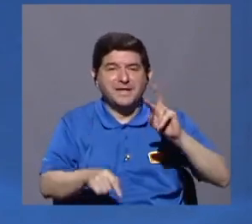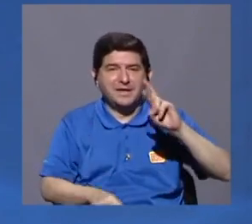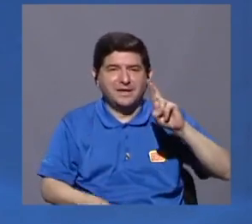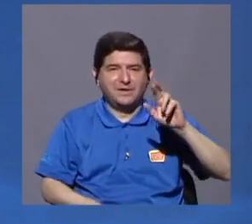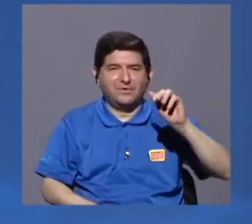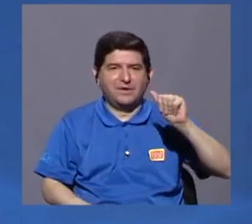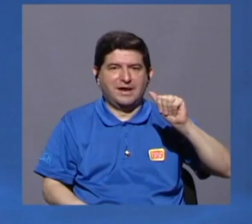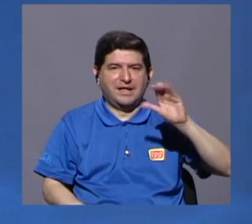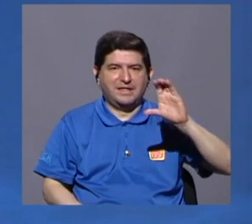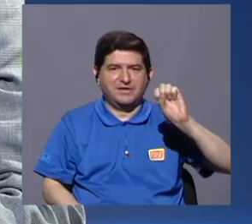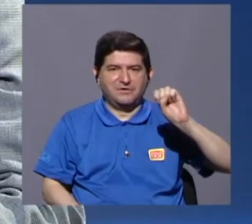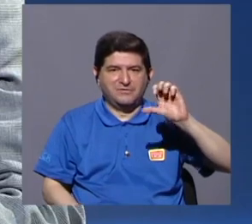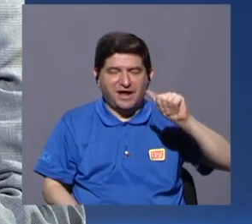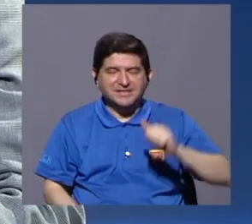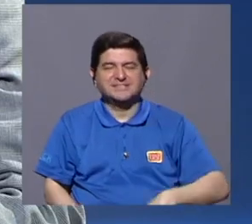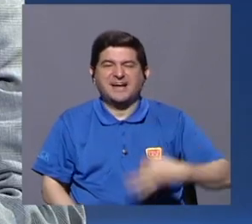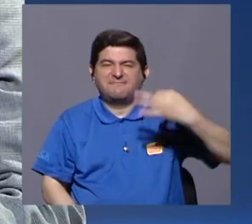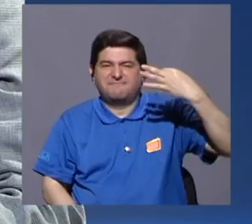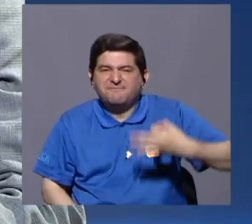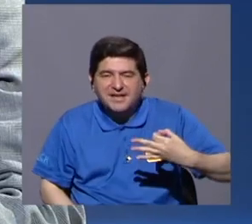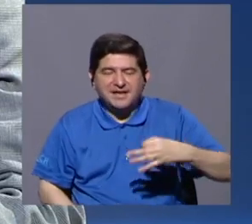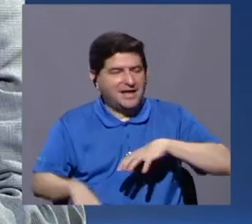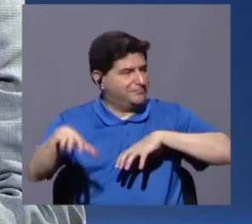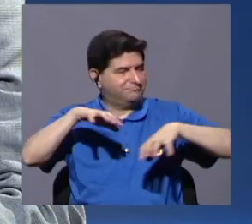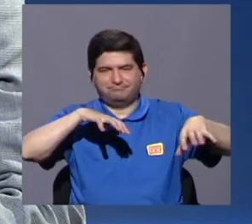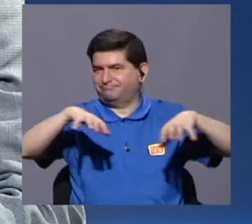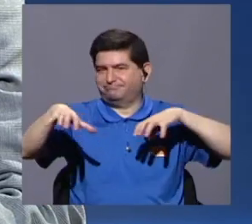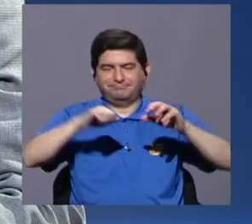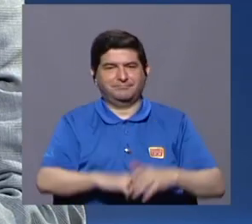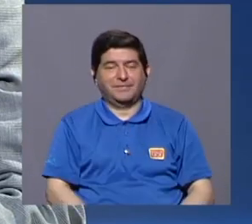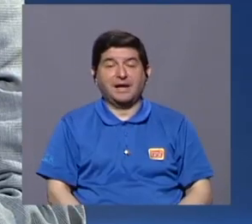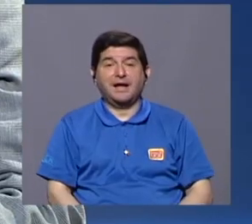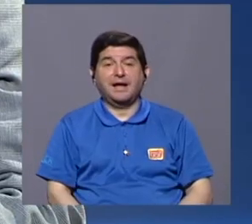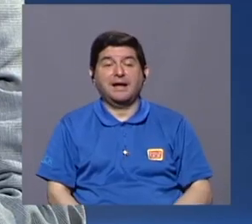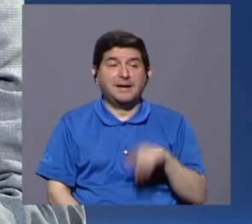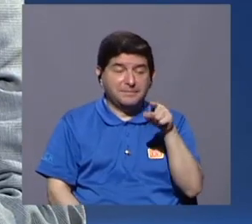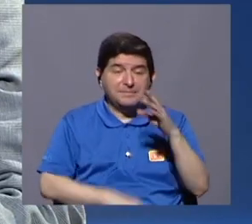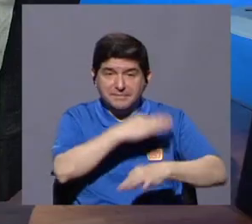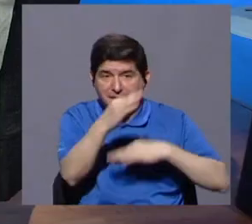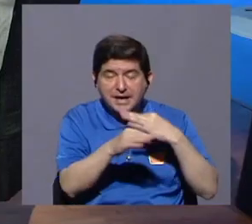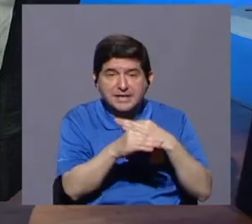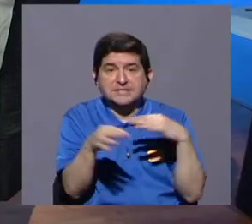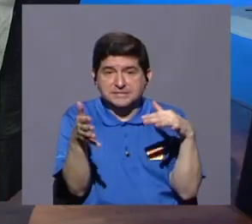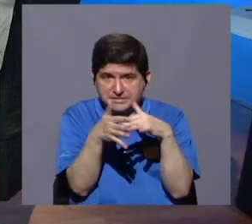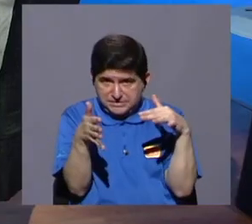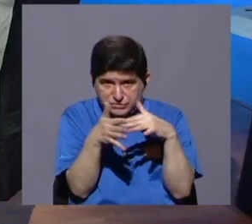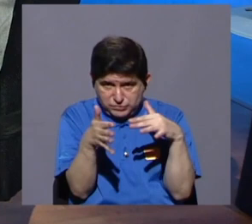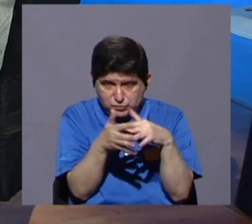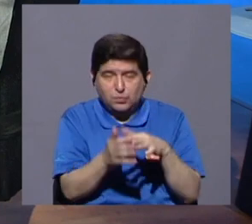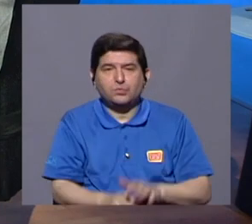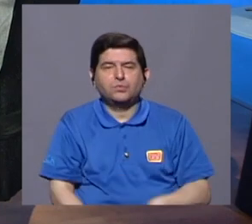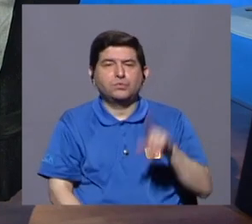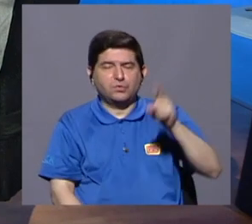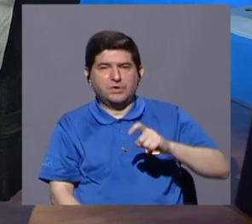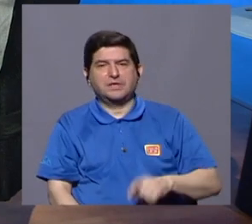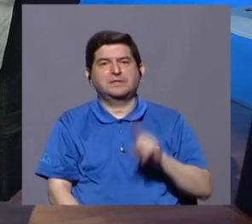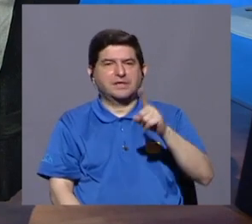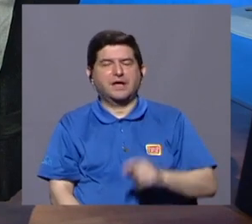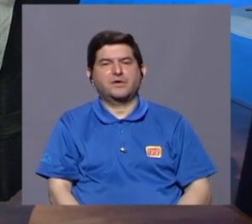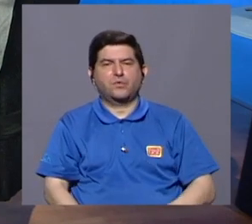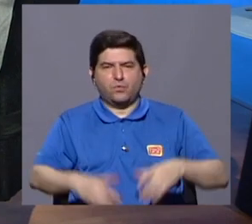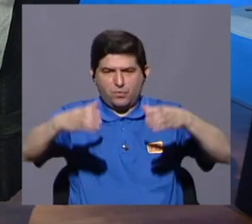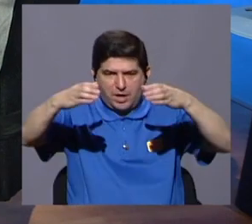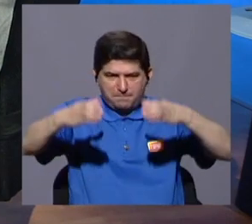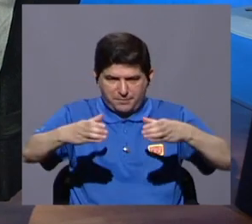prácticamente fijas con un movimiento muy limitado pues para hacer radio astronomía verdaderamente ocupamos una montura